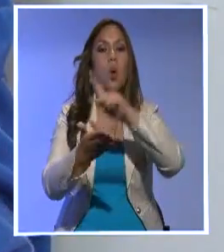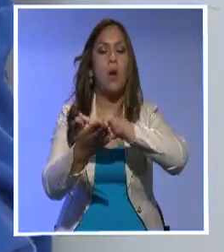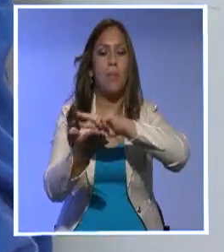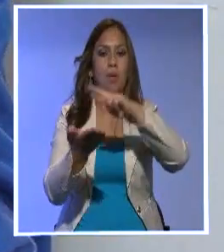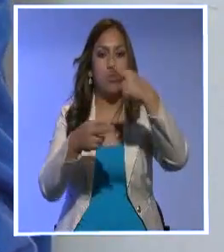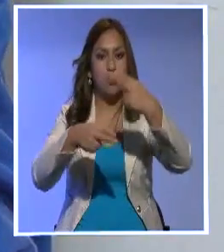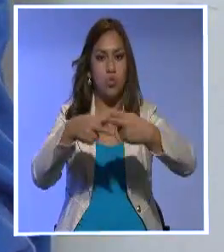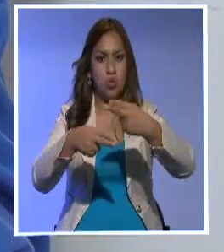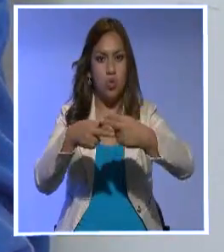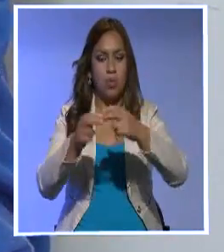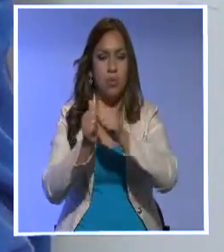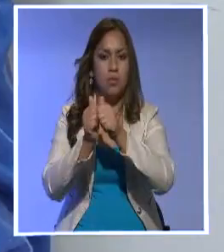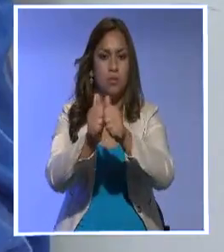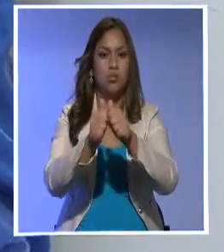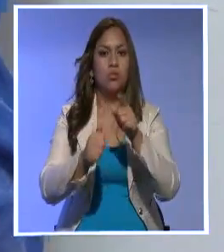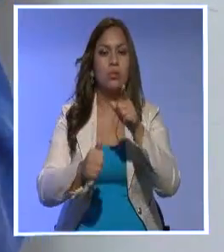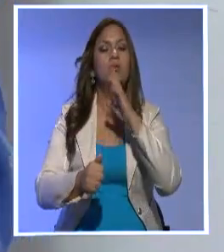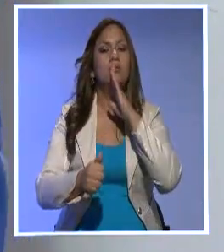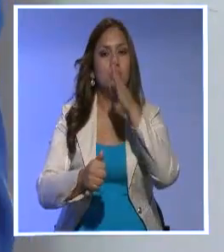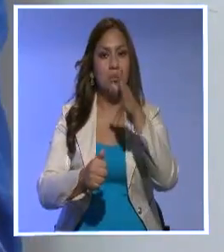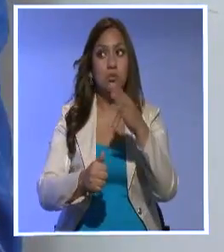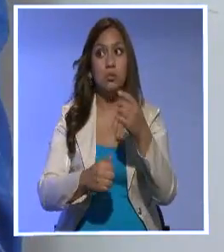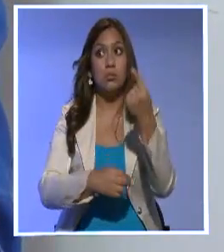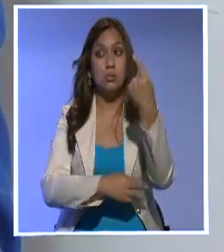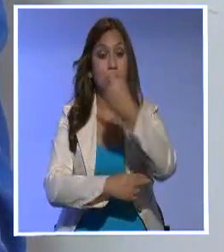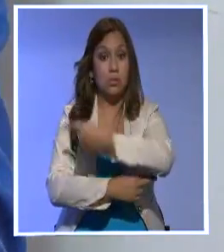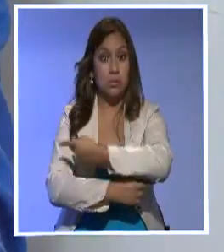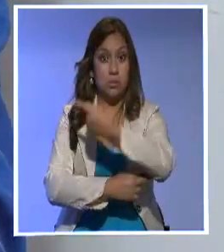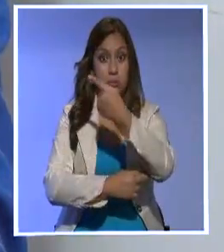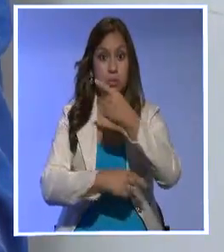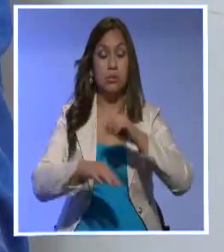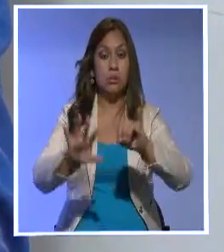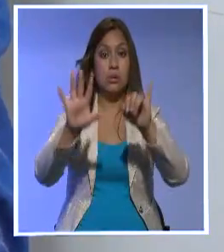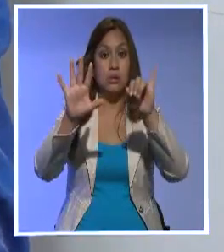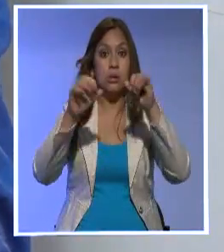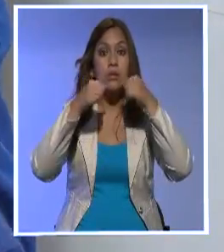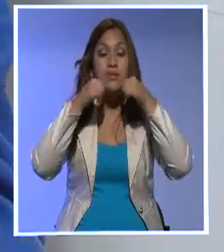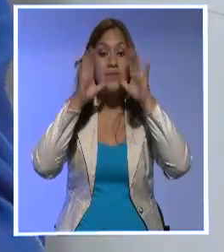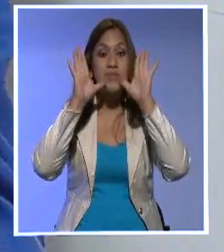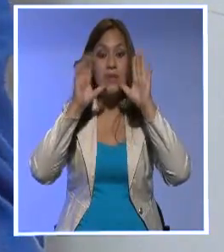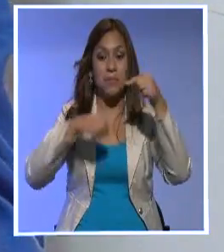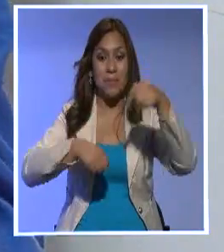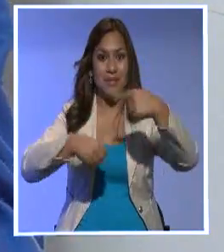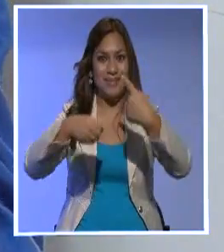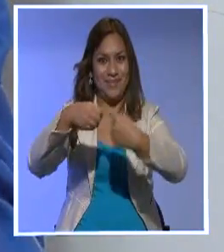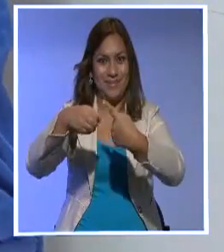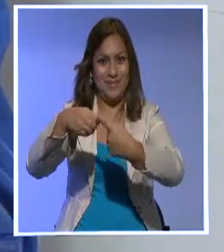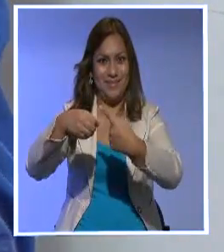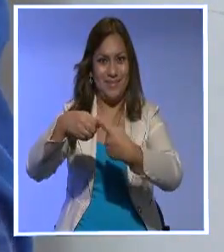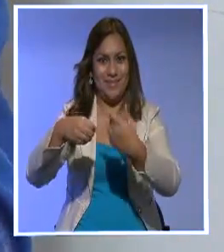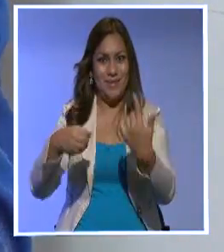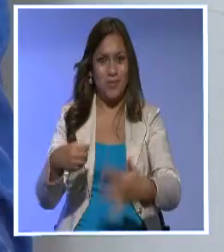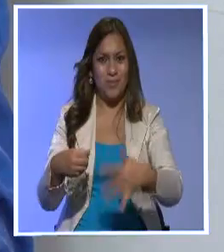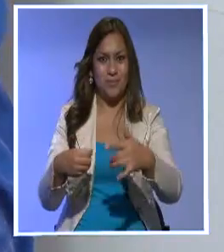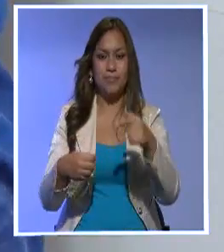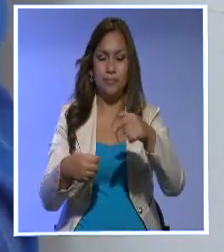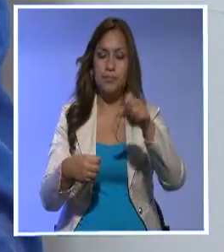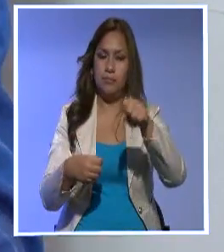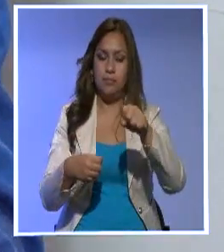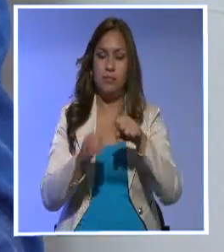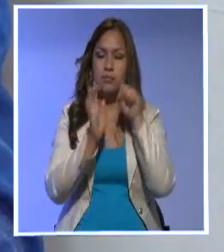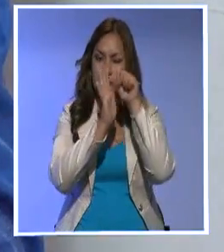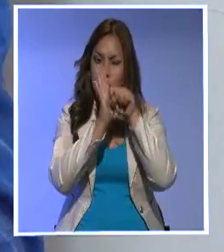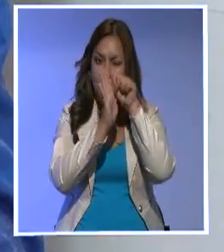se trata un día festivo de diciembre para la ciudad de quito hemos procedido a grabar este